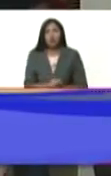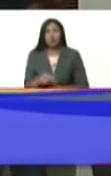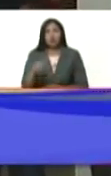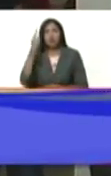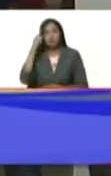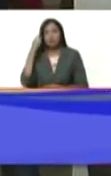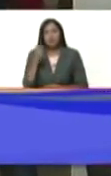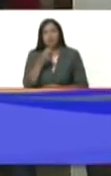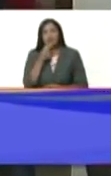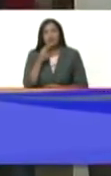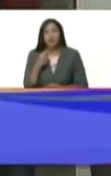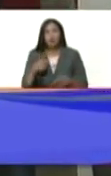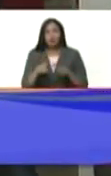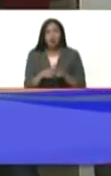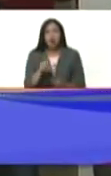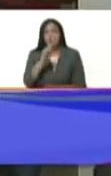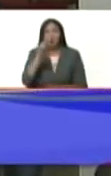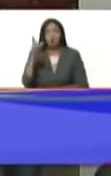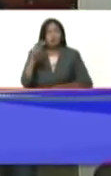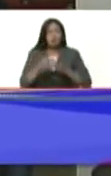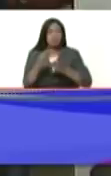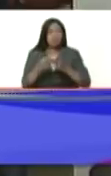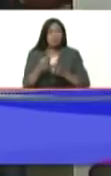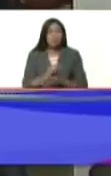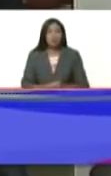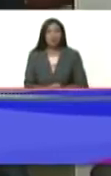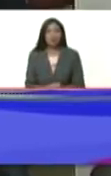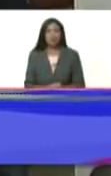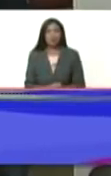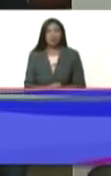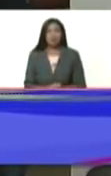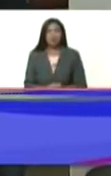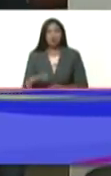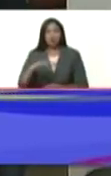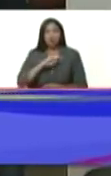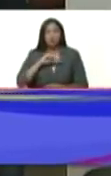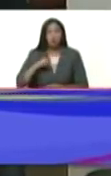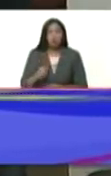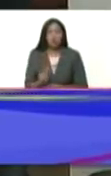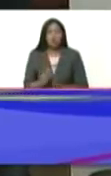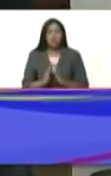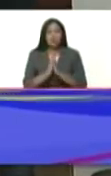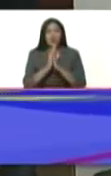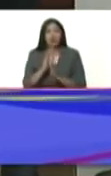tan maravilloso como es el 11 de septiembre, donde nuestra Virgen de Coromoto